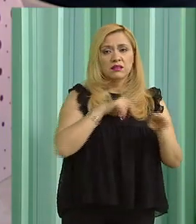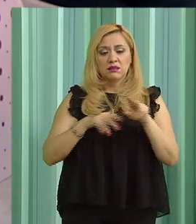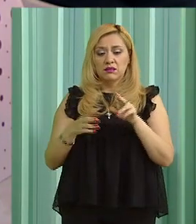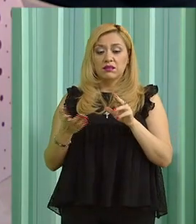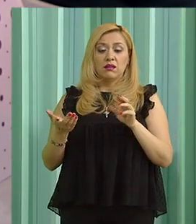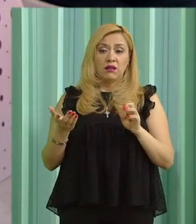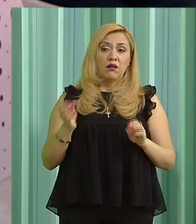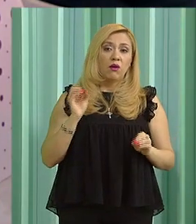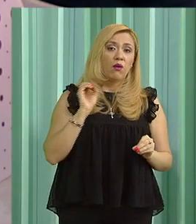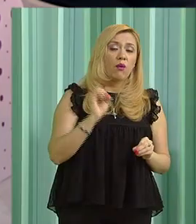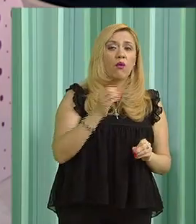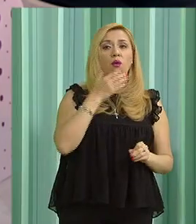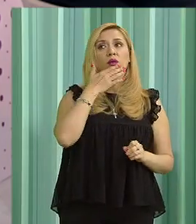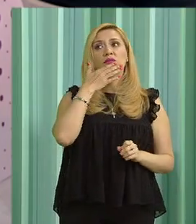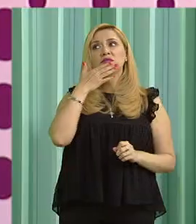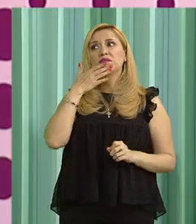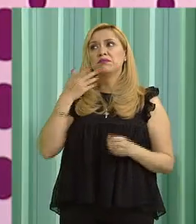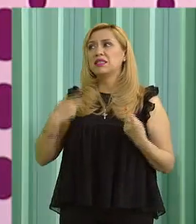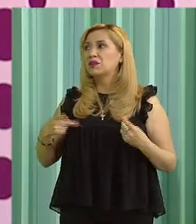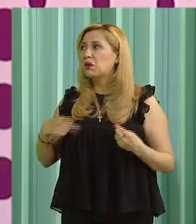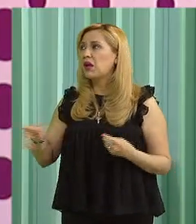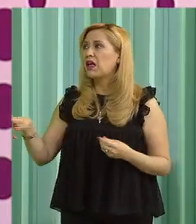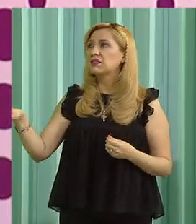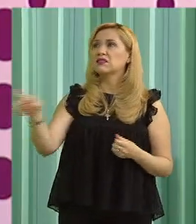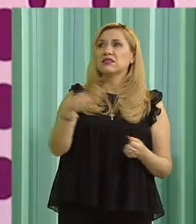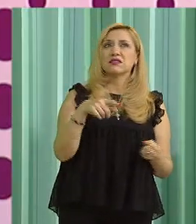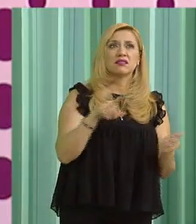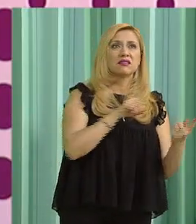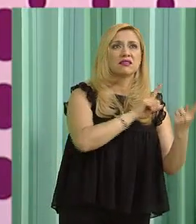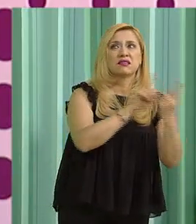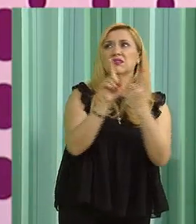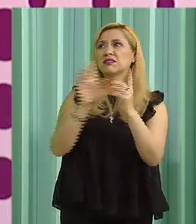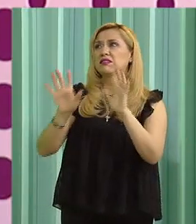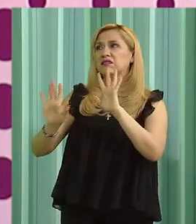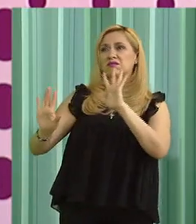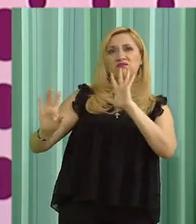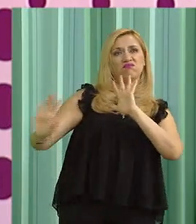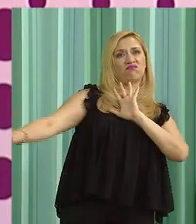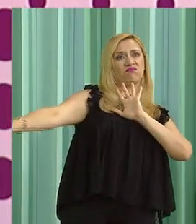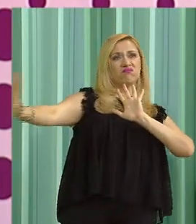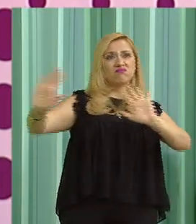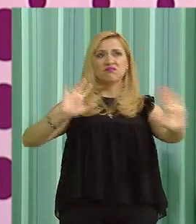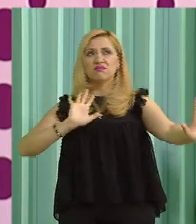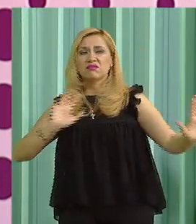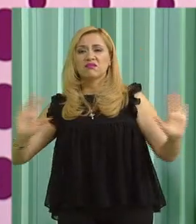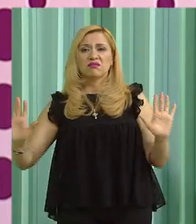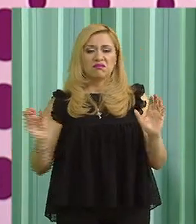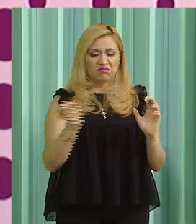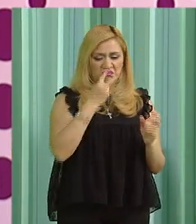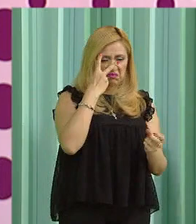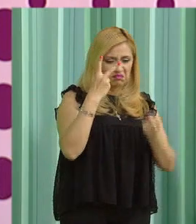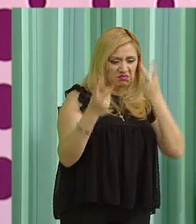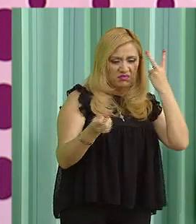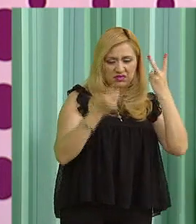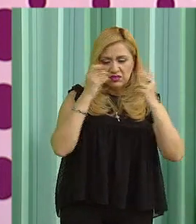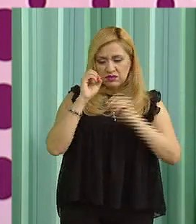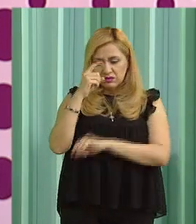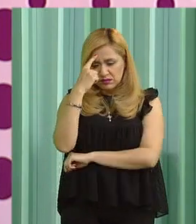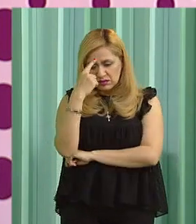de ansiedad social, ansiedad generalizada, que es el trastorno de estrés